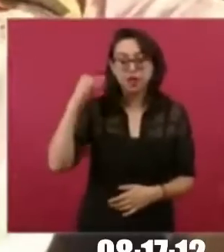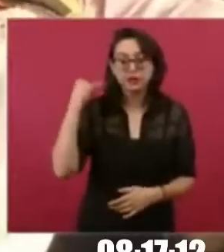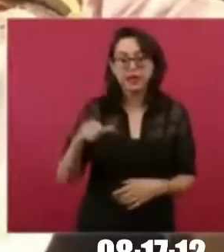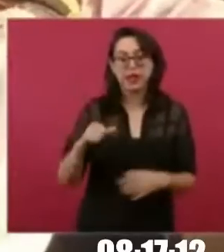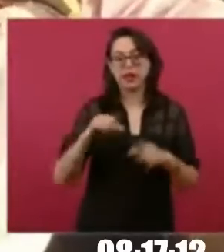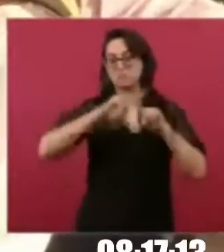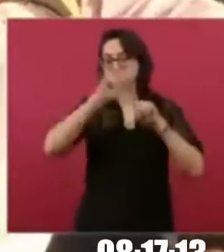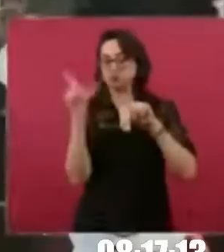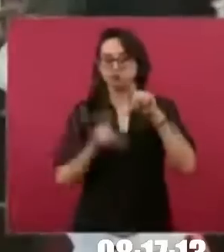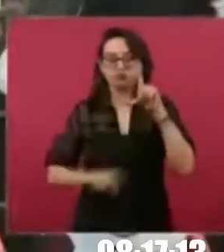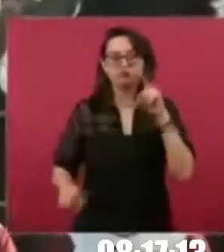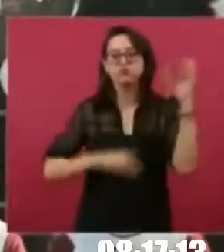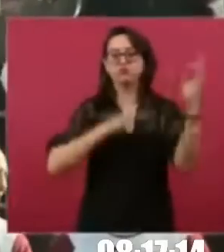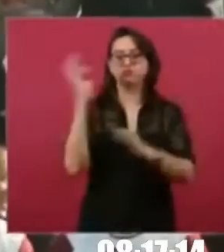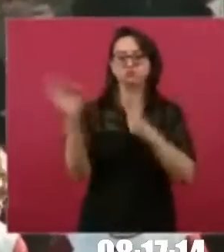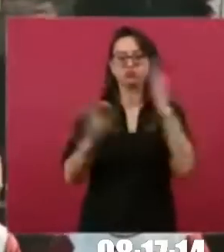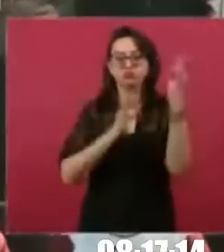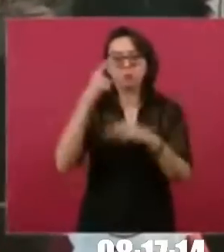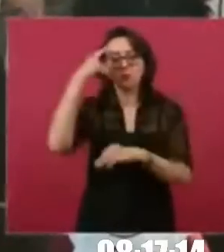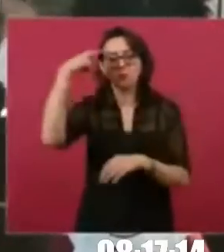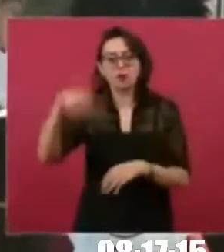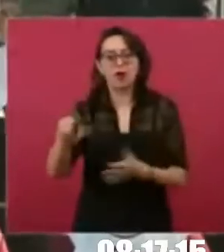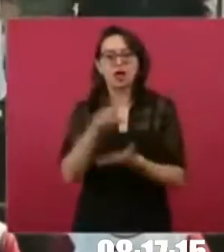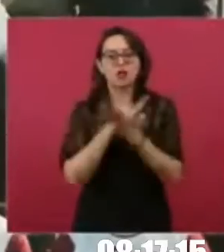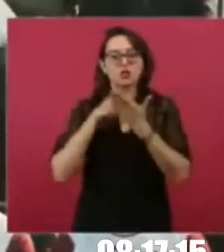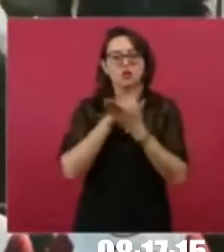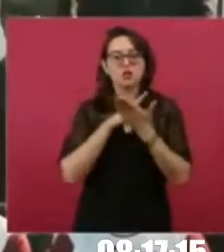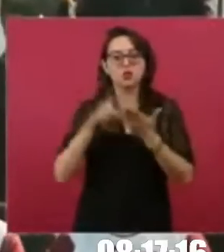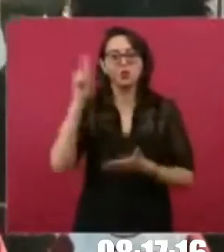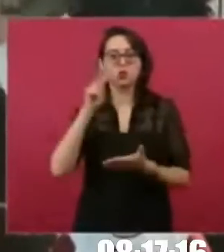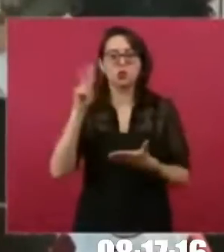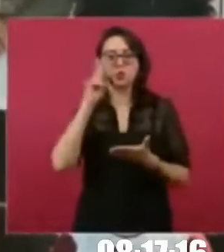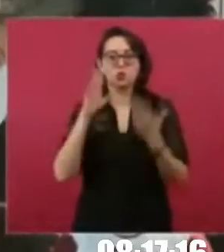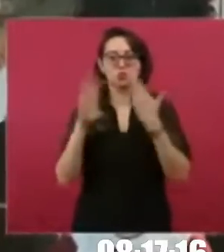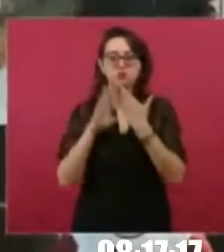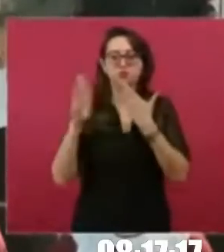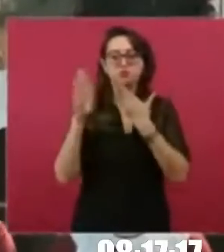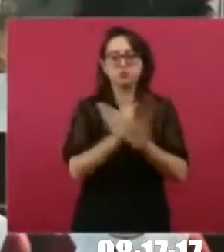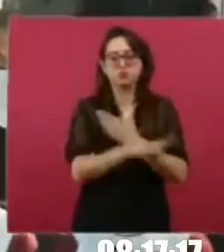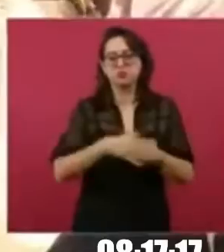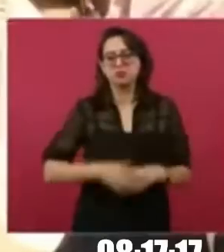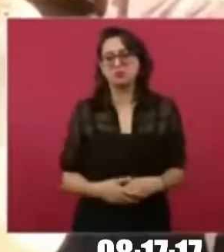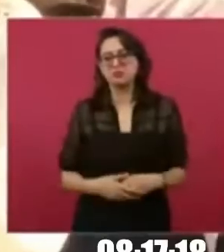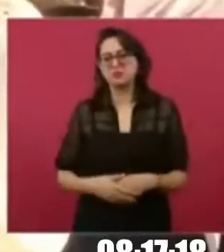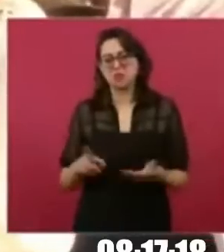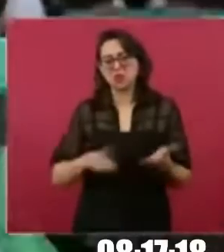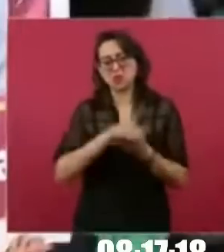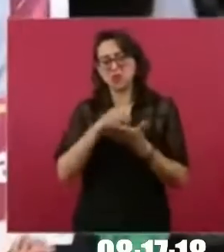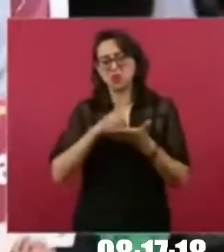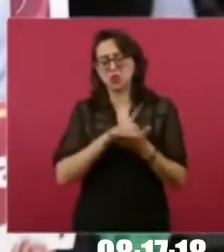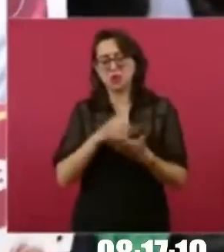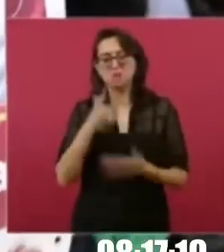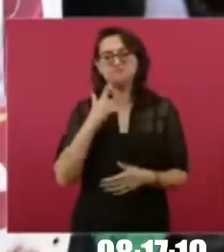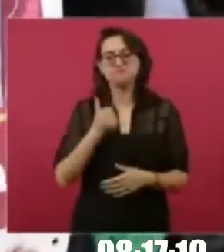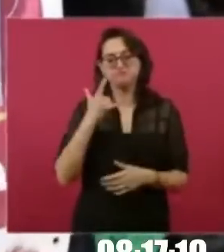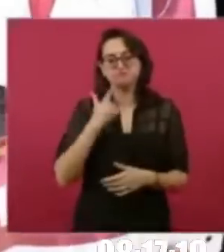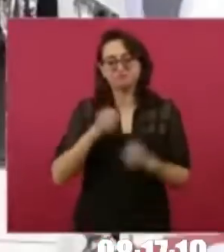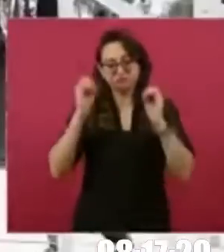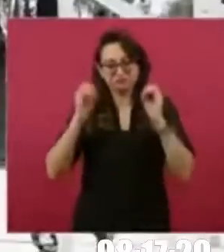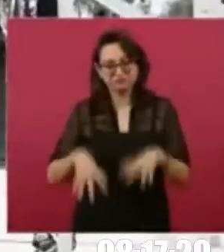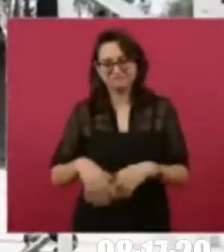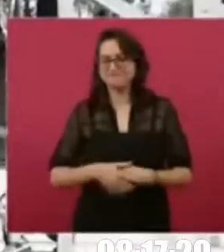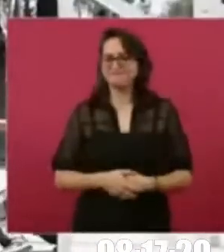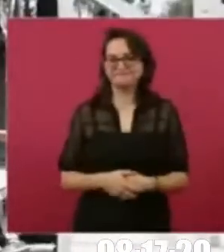todo el país las elecciones este gobierno no va a tirar la toalla en su combate a las drogas Aguascalientes